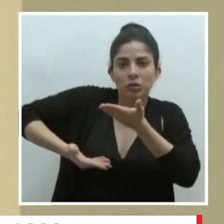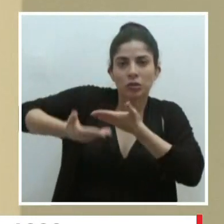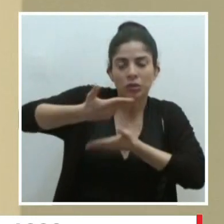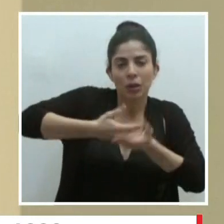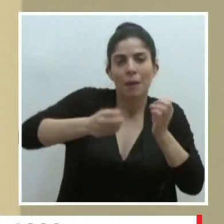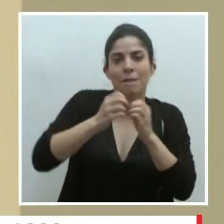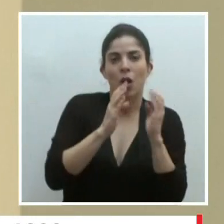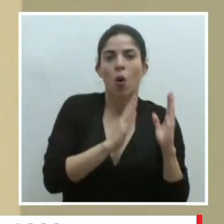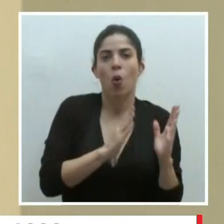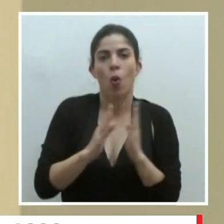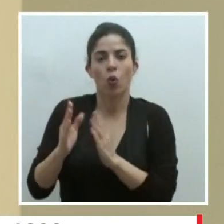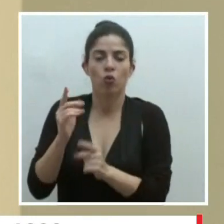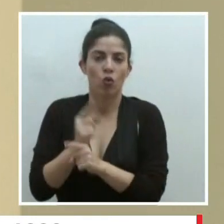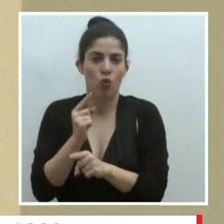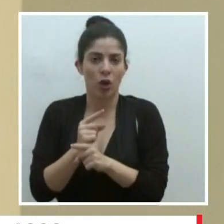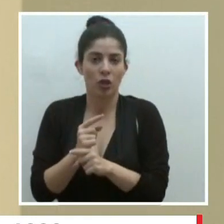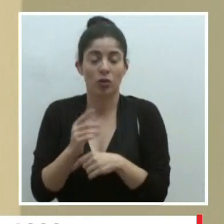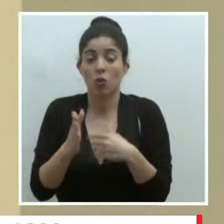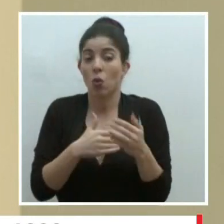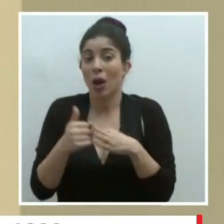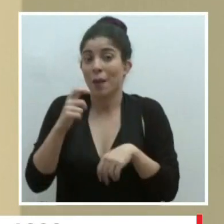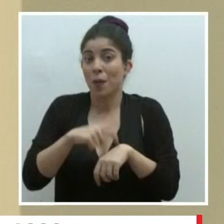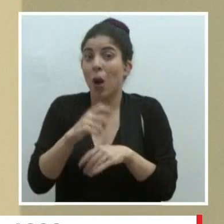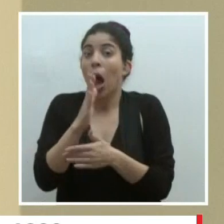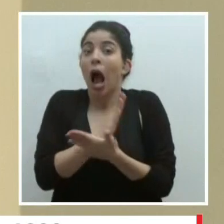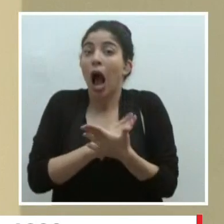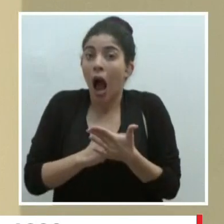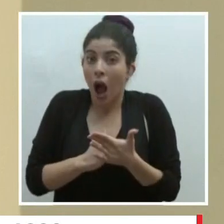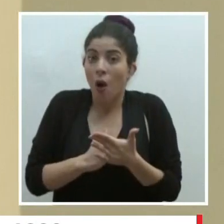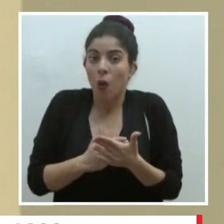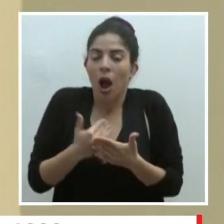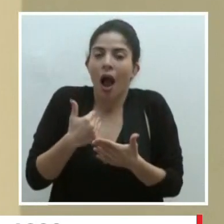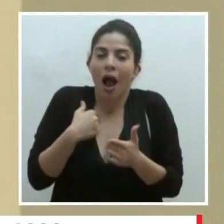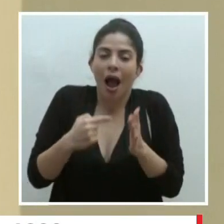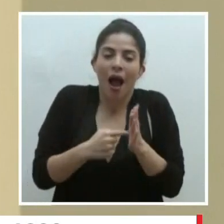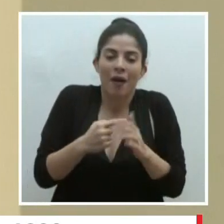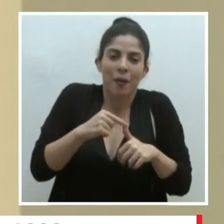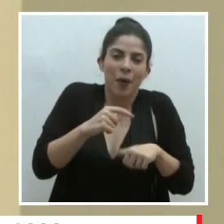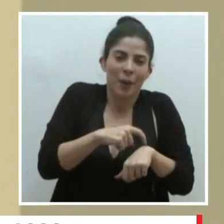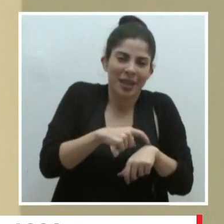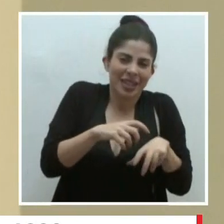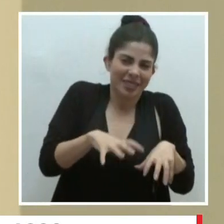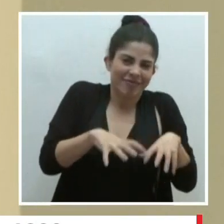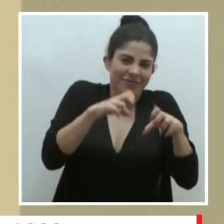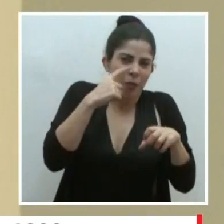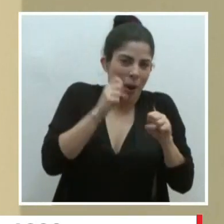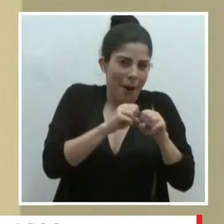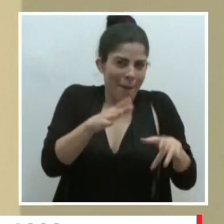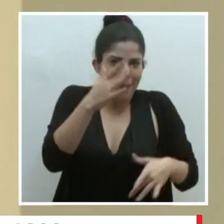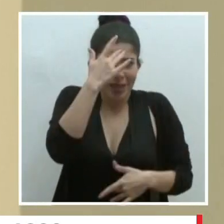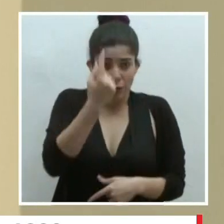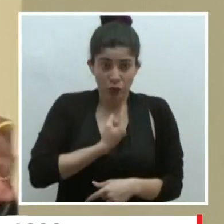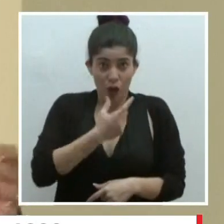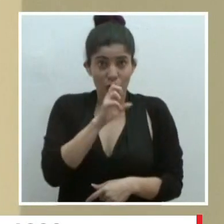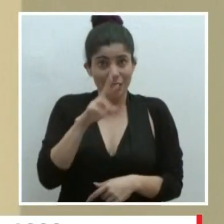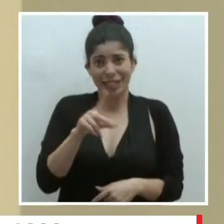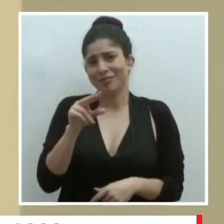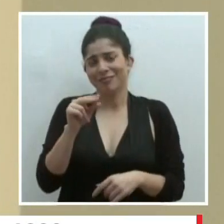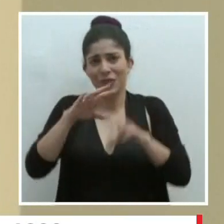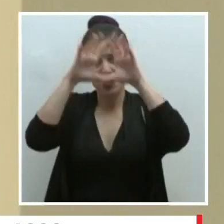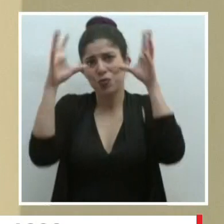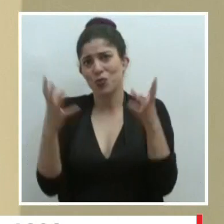más apropiada, y en todo momento, en realidad, a pesar de que obviamente han habido momentos tensos en medio de la pandemia, no solamente en Costa Rica, en todo el